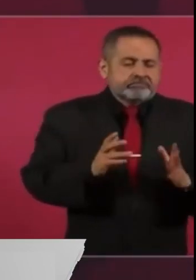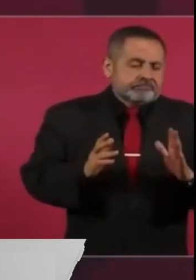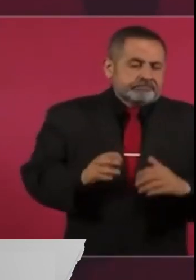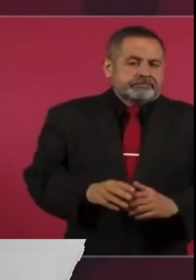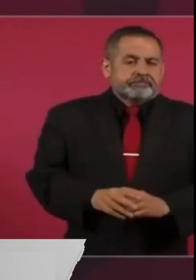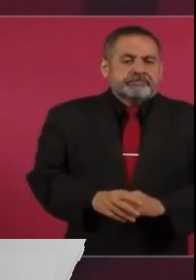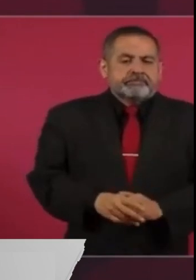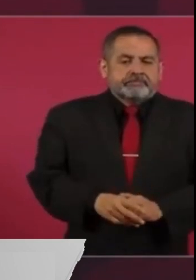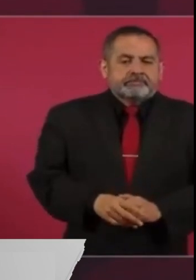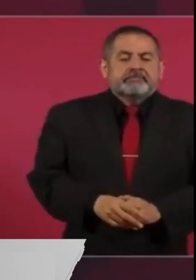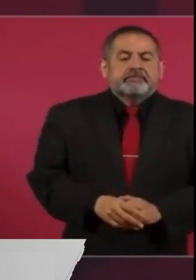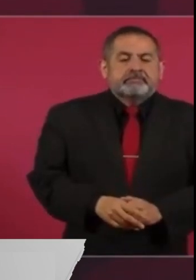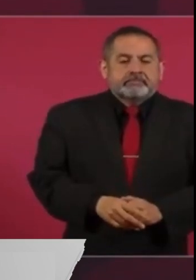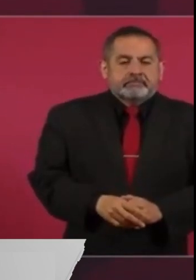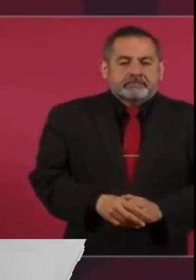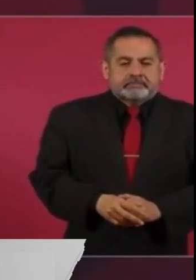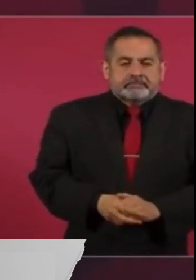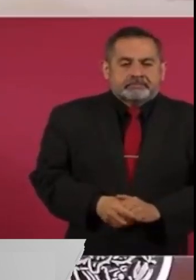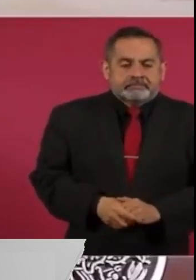así